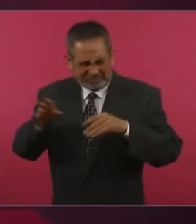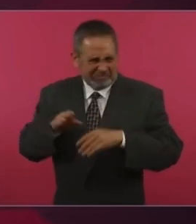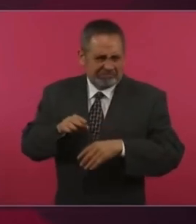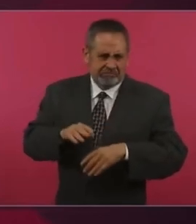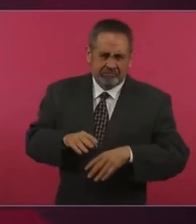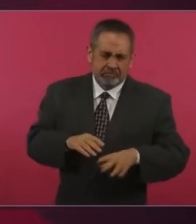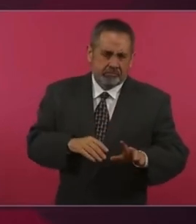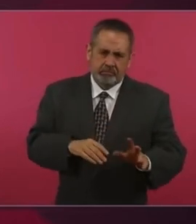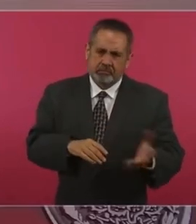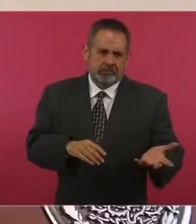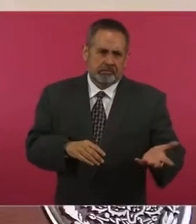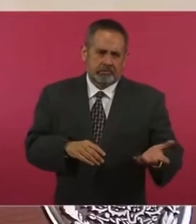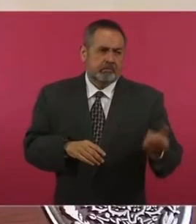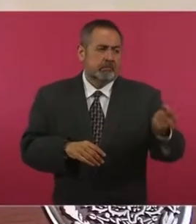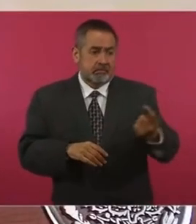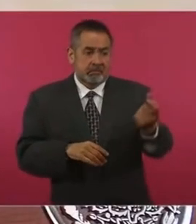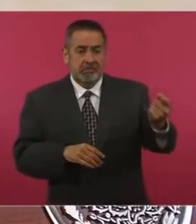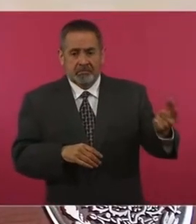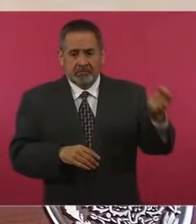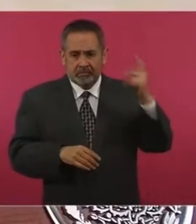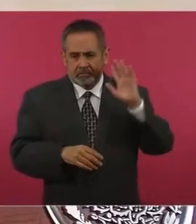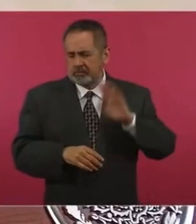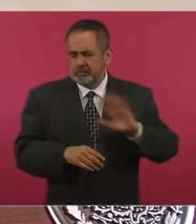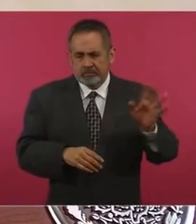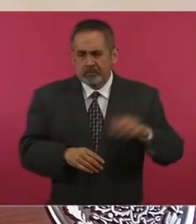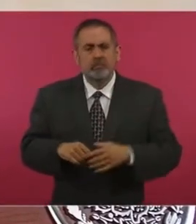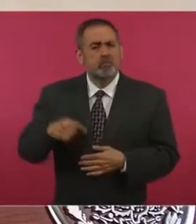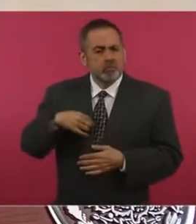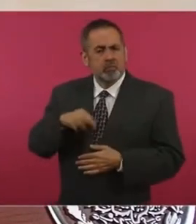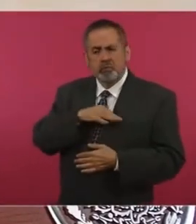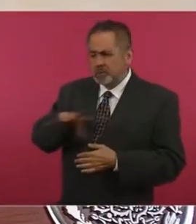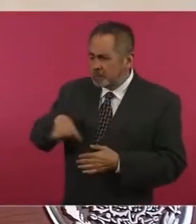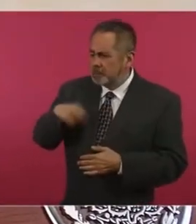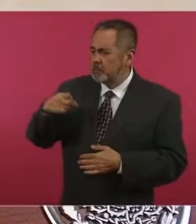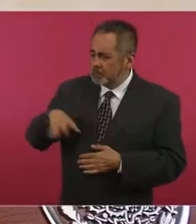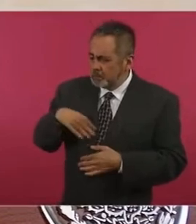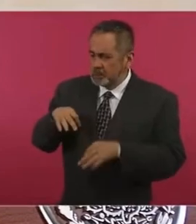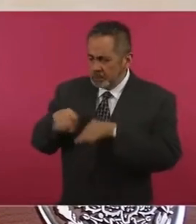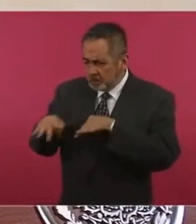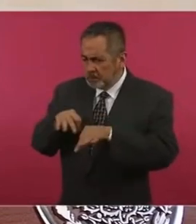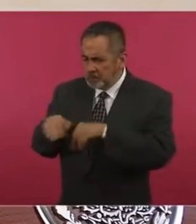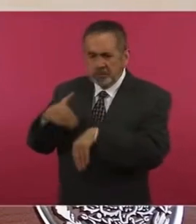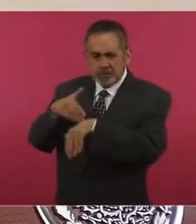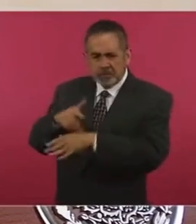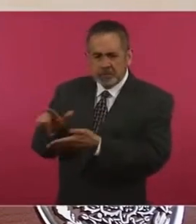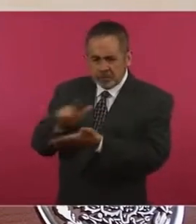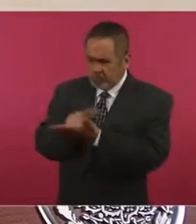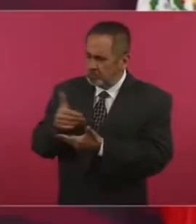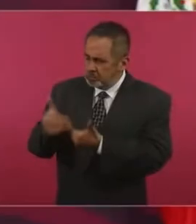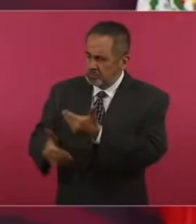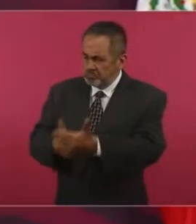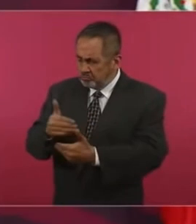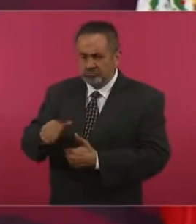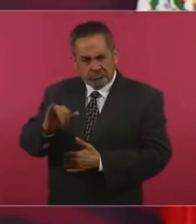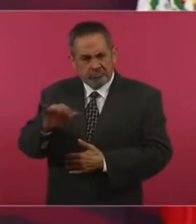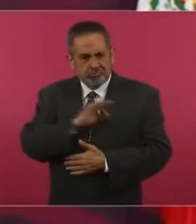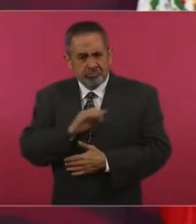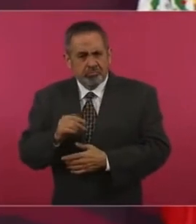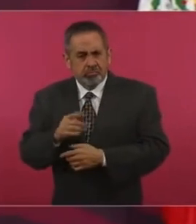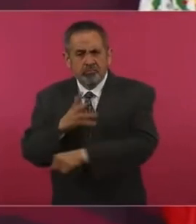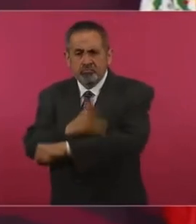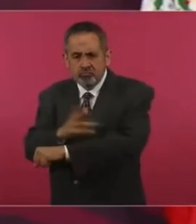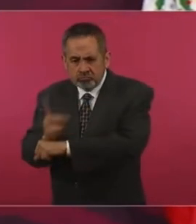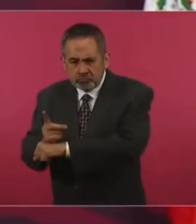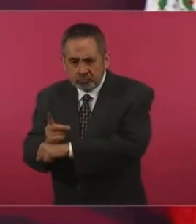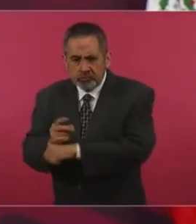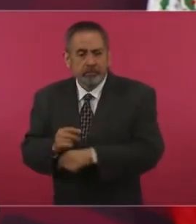Y sí se puede, desde luego, con trabajo y de conformidad con la ley, avanzar, pero si se